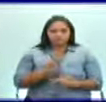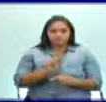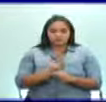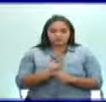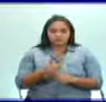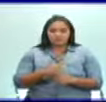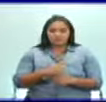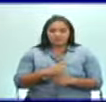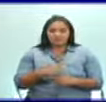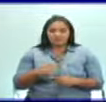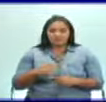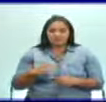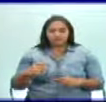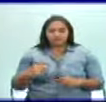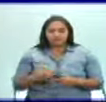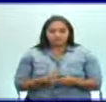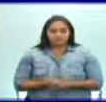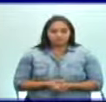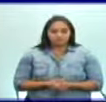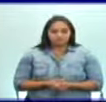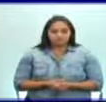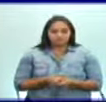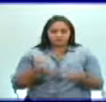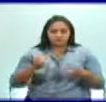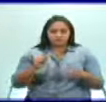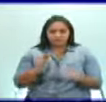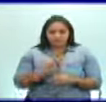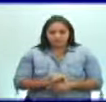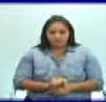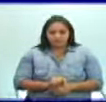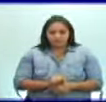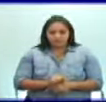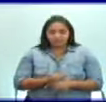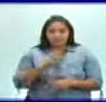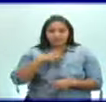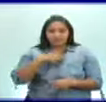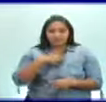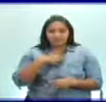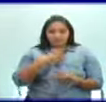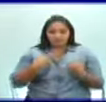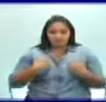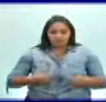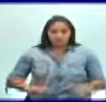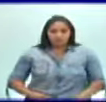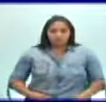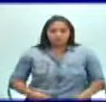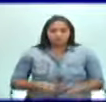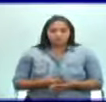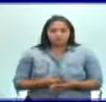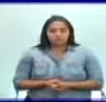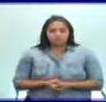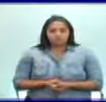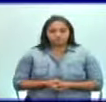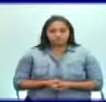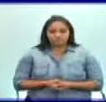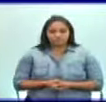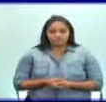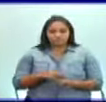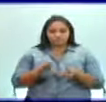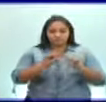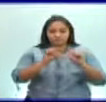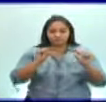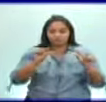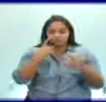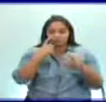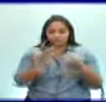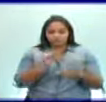y la cantidad de bacterias presentes en un tiempo t puede determinarse por la ecuación exponencial. Miren la ecuación importante, n sub t es igual a